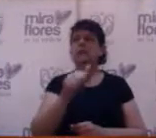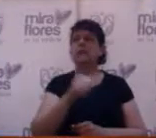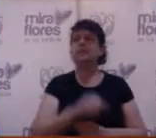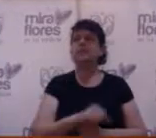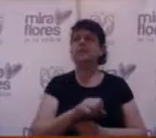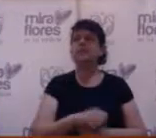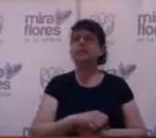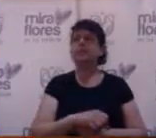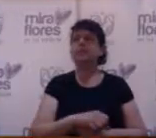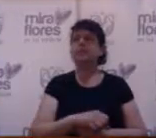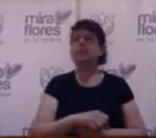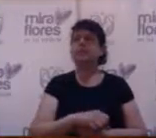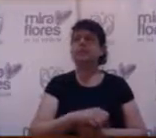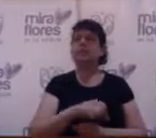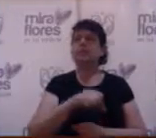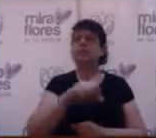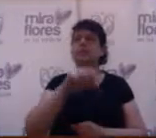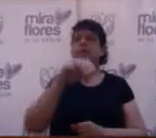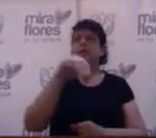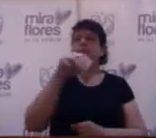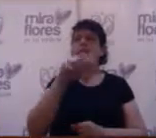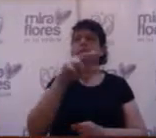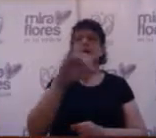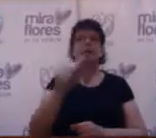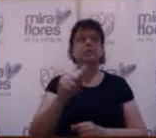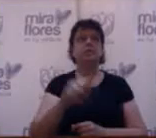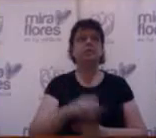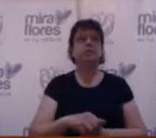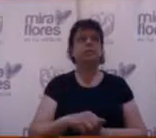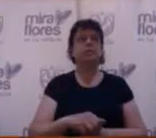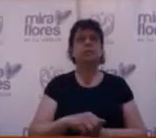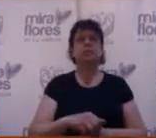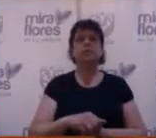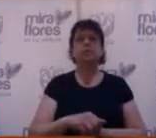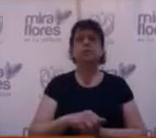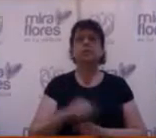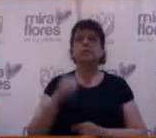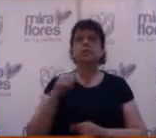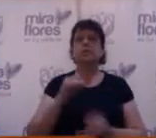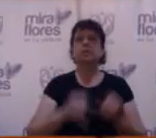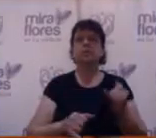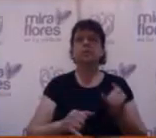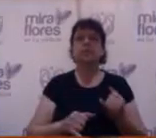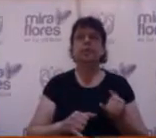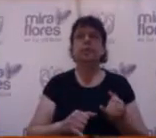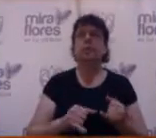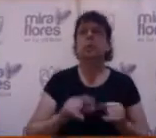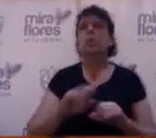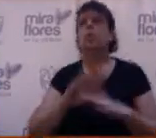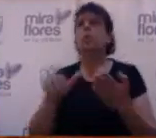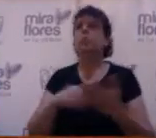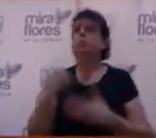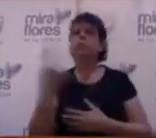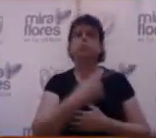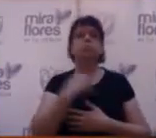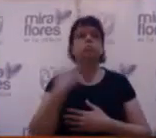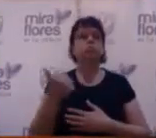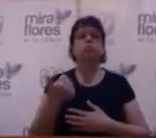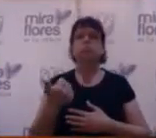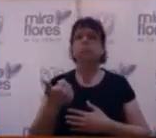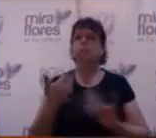Riego. Presente. Señora Valia Barak Pastor. Presente. Hay quórum, señor alcalde. Con el quórum reglamentario damos por